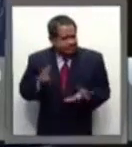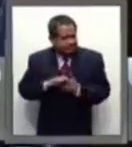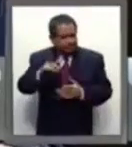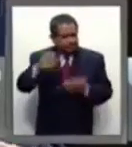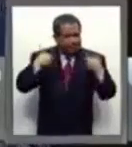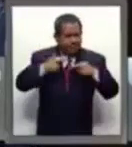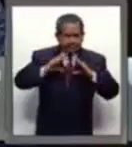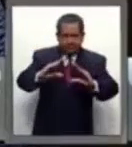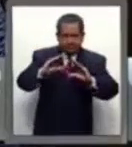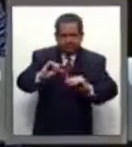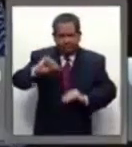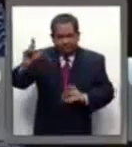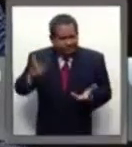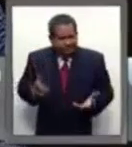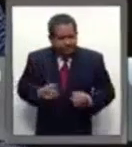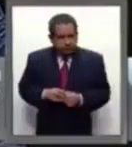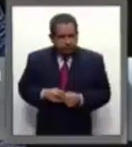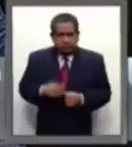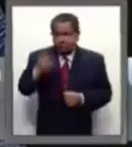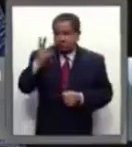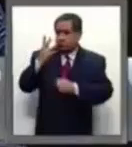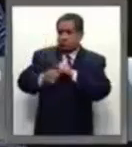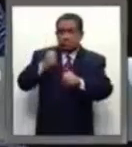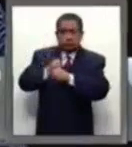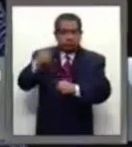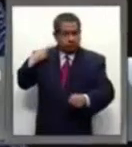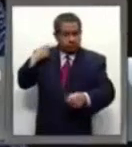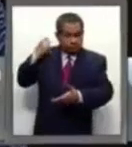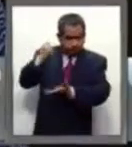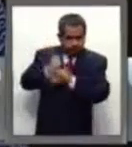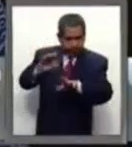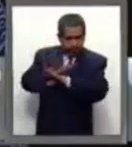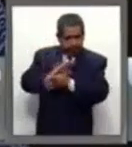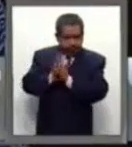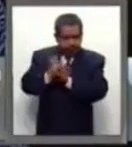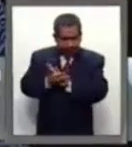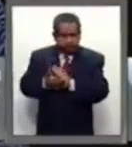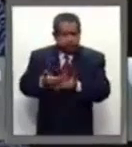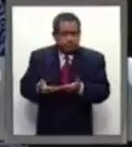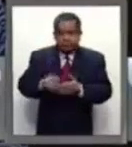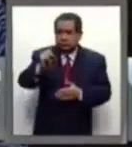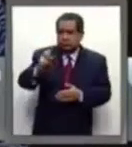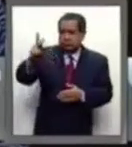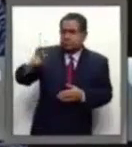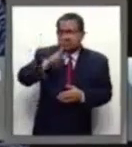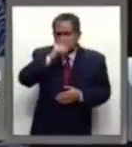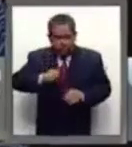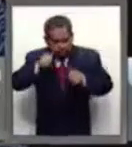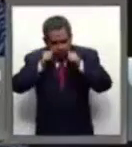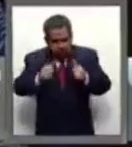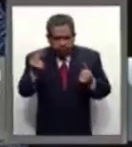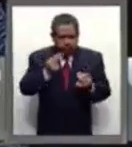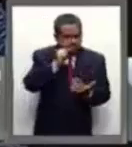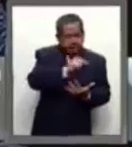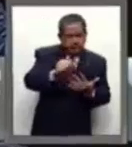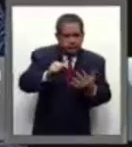Profesional Docente. A 4 años de la aprobación de la reforma, la Secretaría de Educación Pública no ha sido capaz de atender las